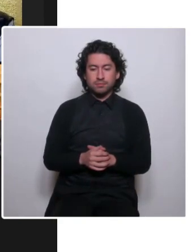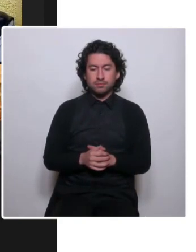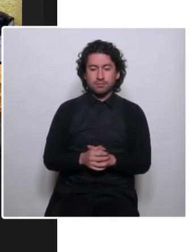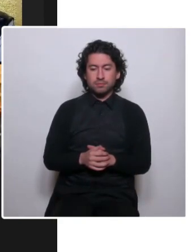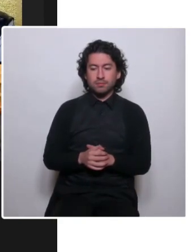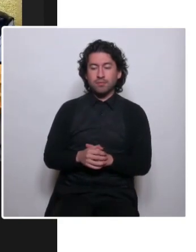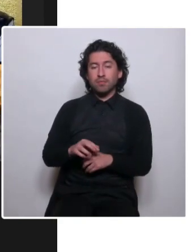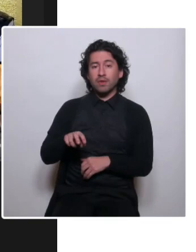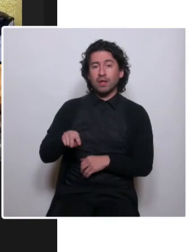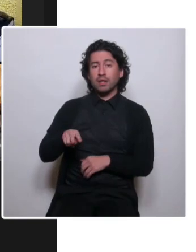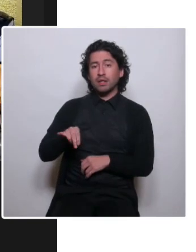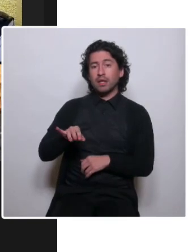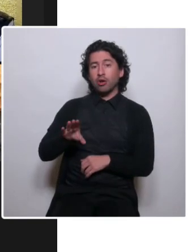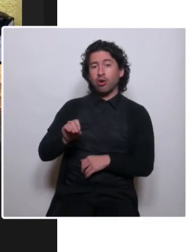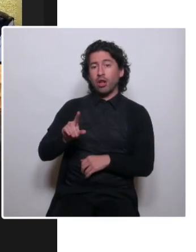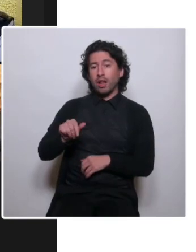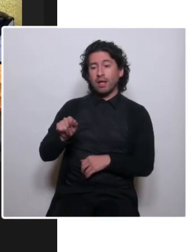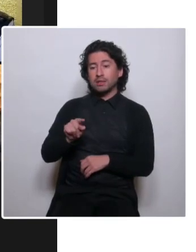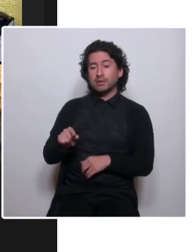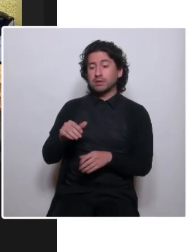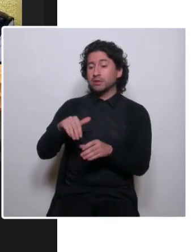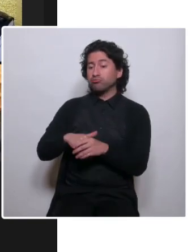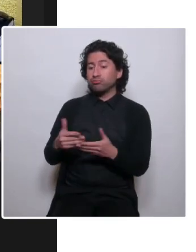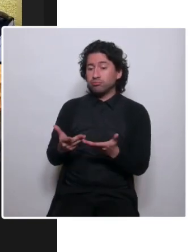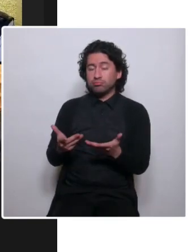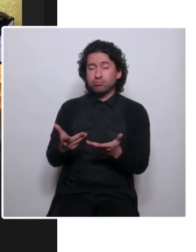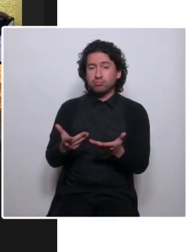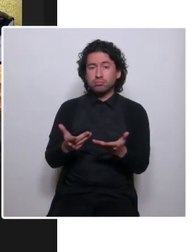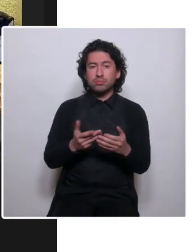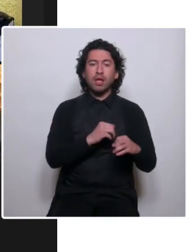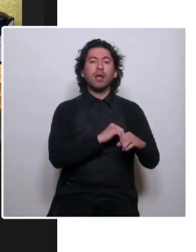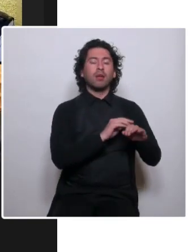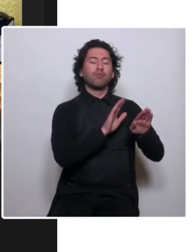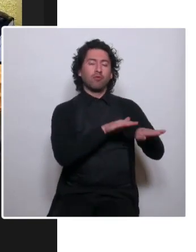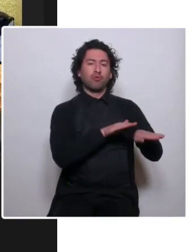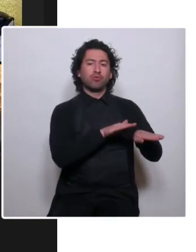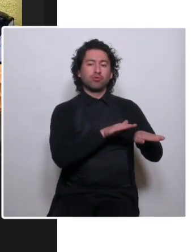Don Nicolás Núñez, ¿cómo vota? A favor, señor secretario.